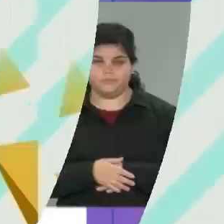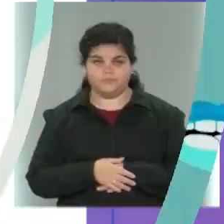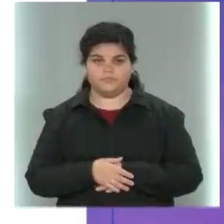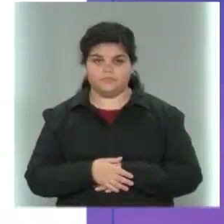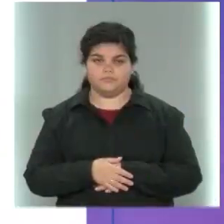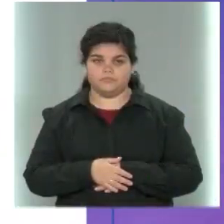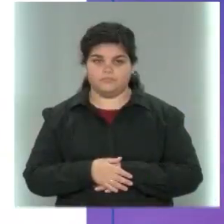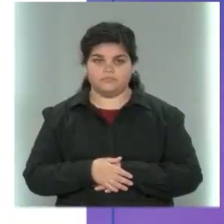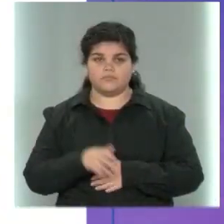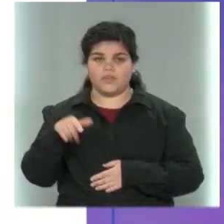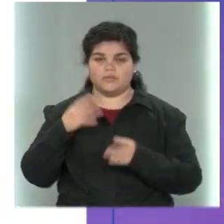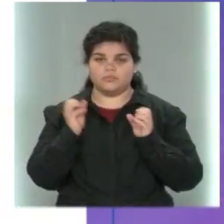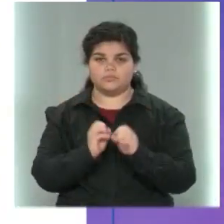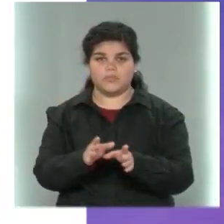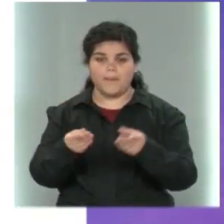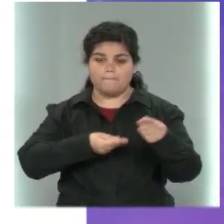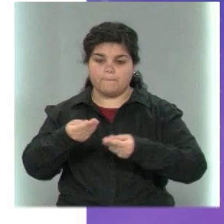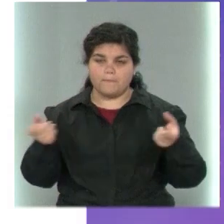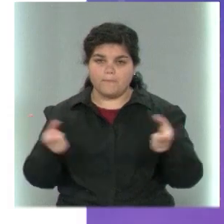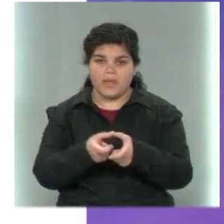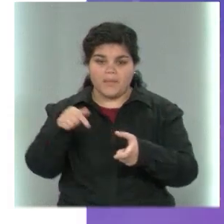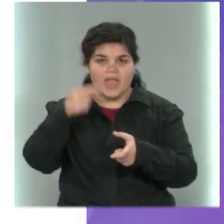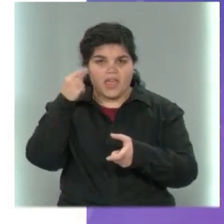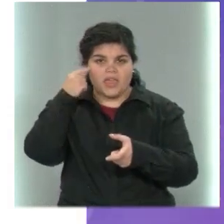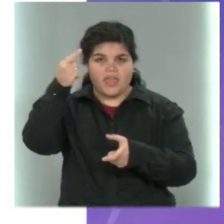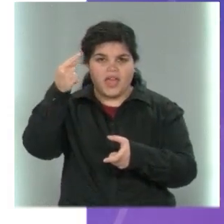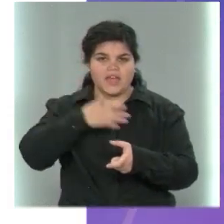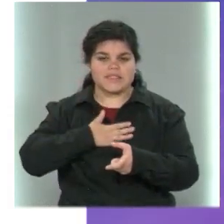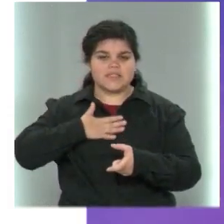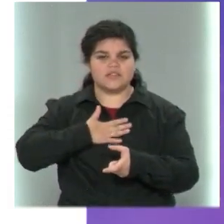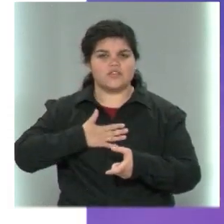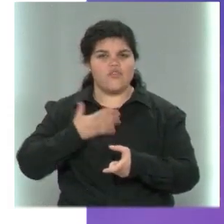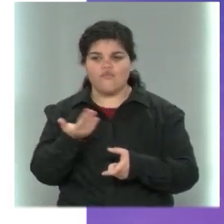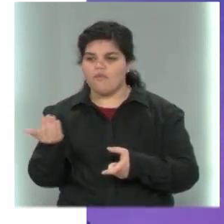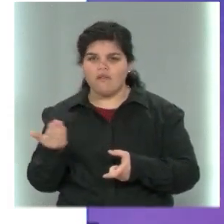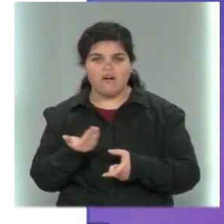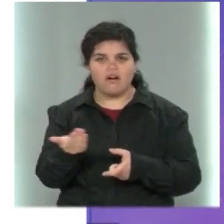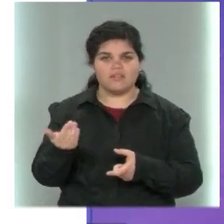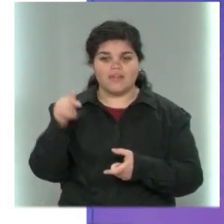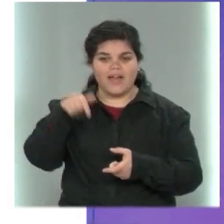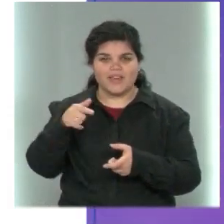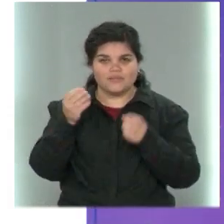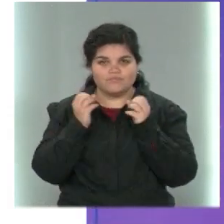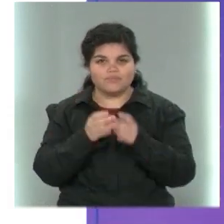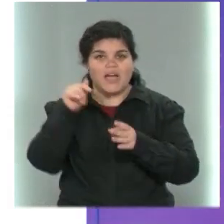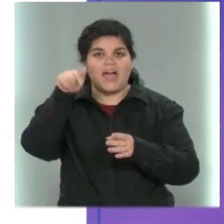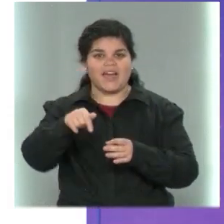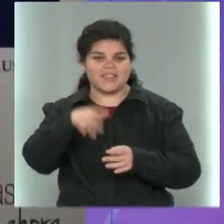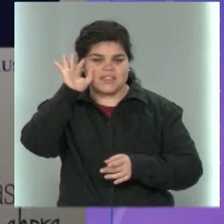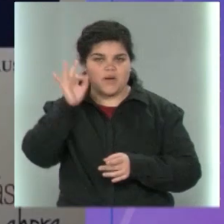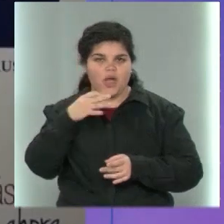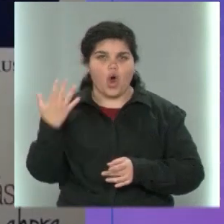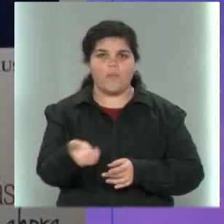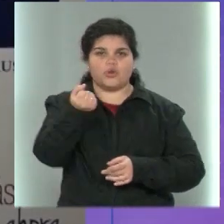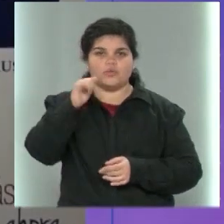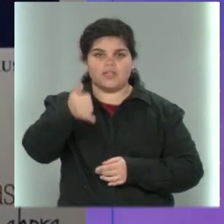Cuando fundamos una pyme, seguramente nace de una idea, de la sensación de que algo falta, la expectativa de que existe una oportunidad. Que